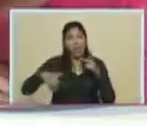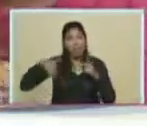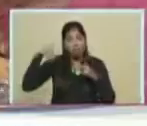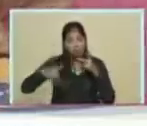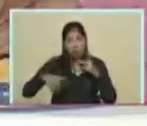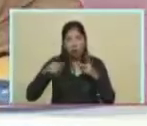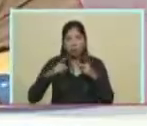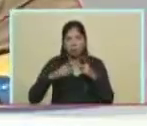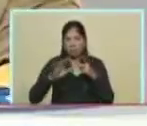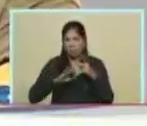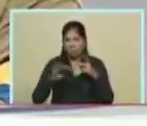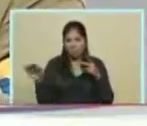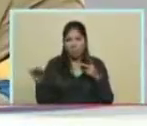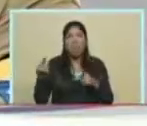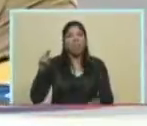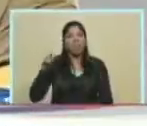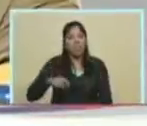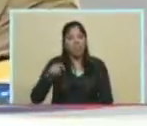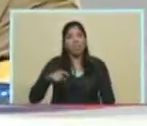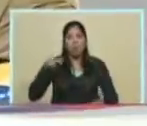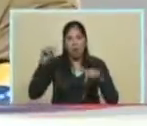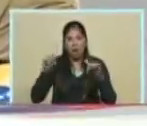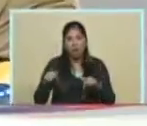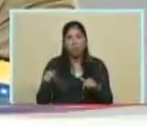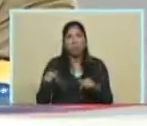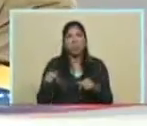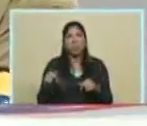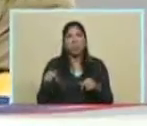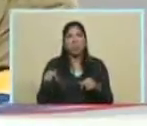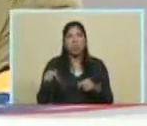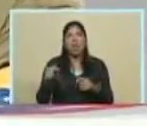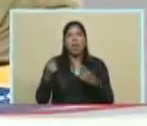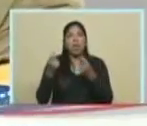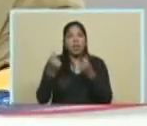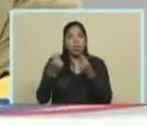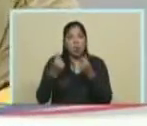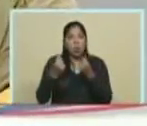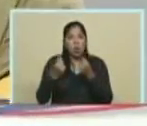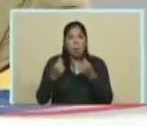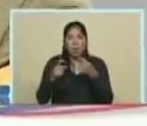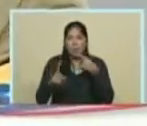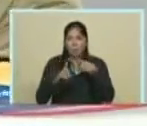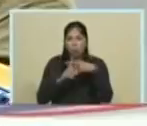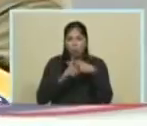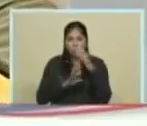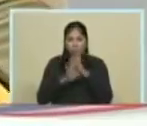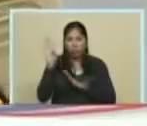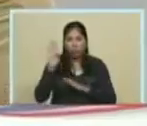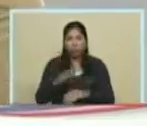electorales, necesitamos de grandes victorias económicas en la producción